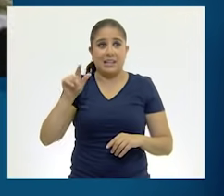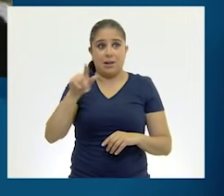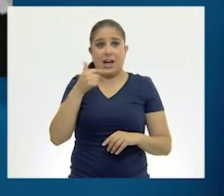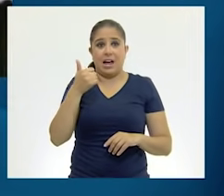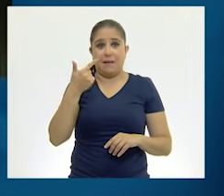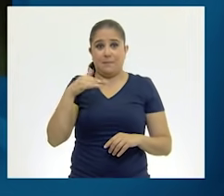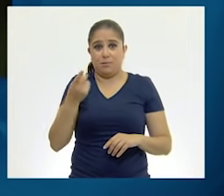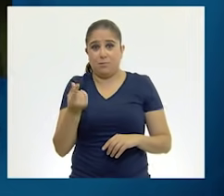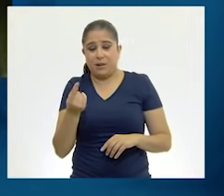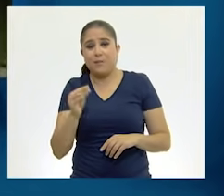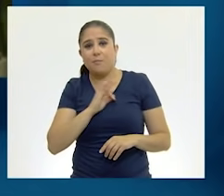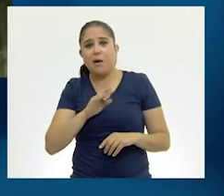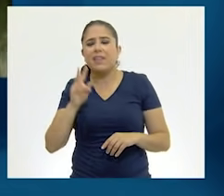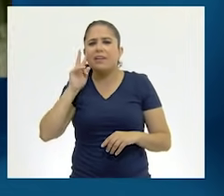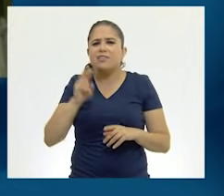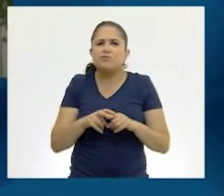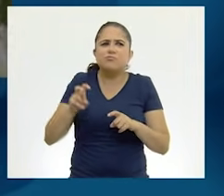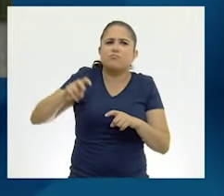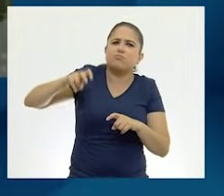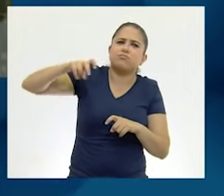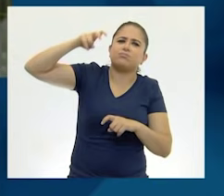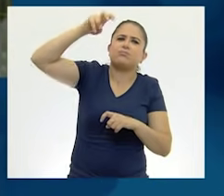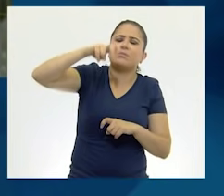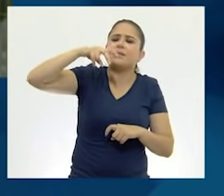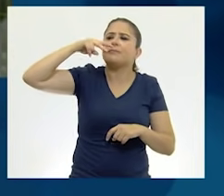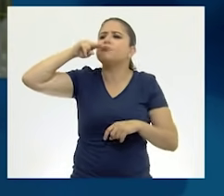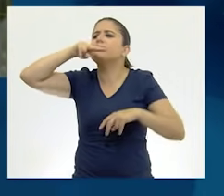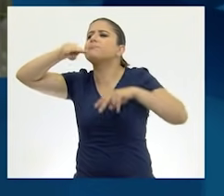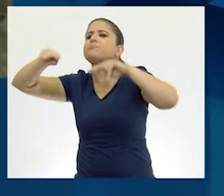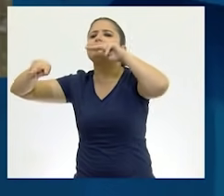subirse y observar todo desde el techo.